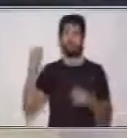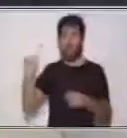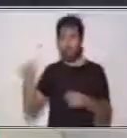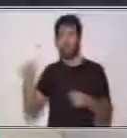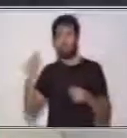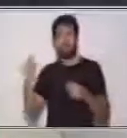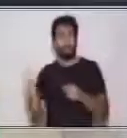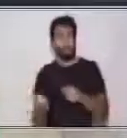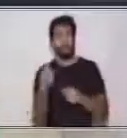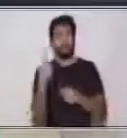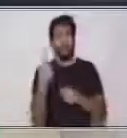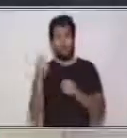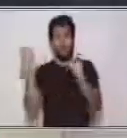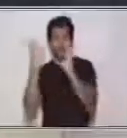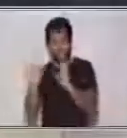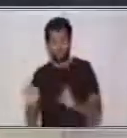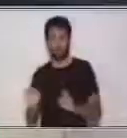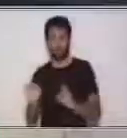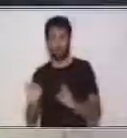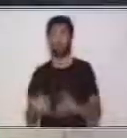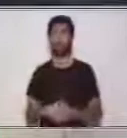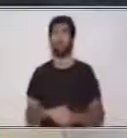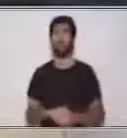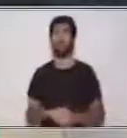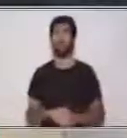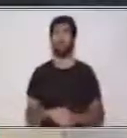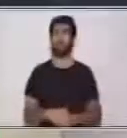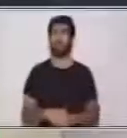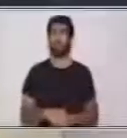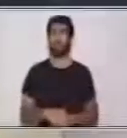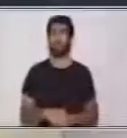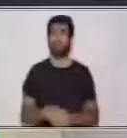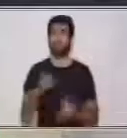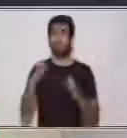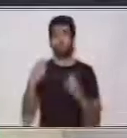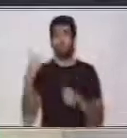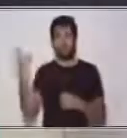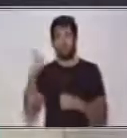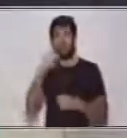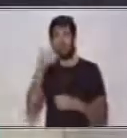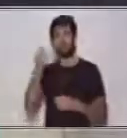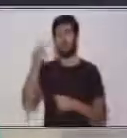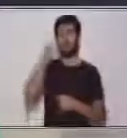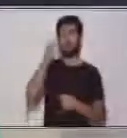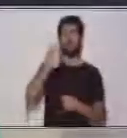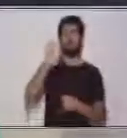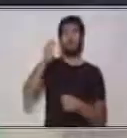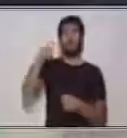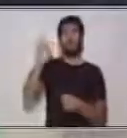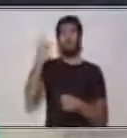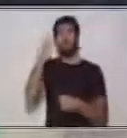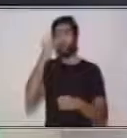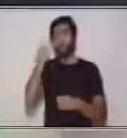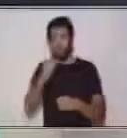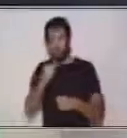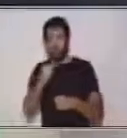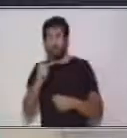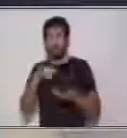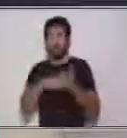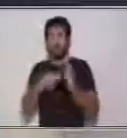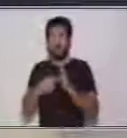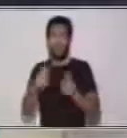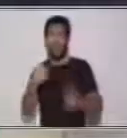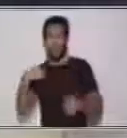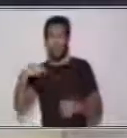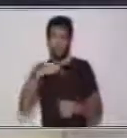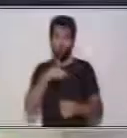la primera persona del plural, hablando de pronombres. Iremos corresponde a la primera persona del plural también.